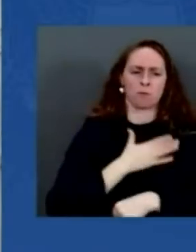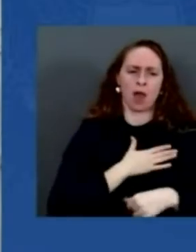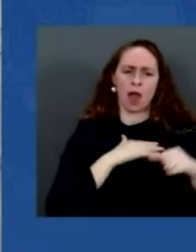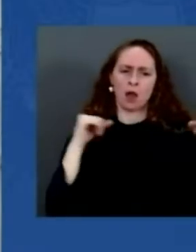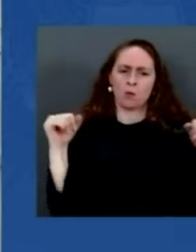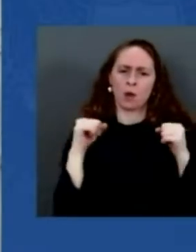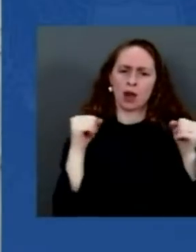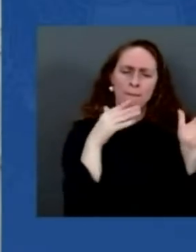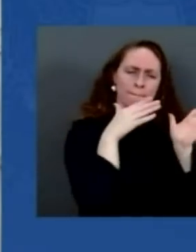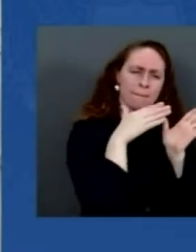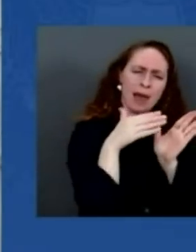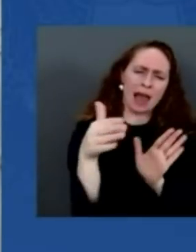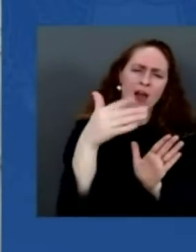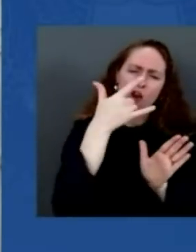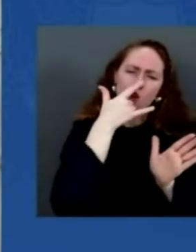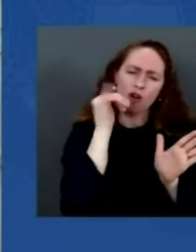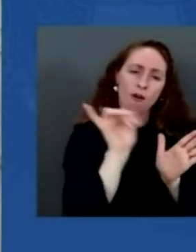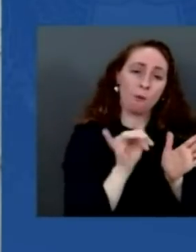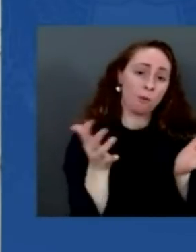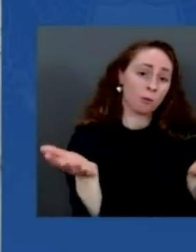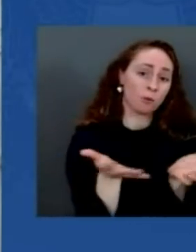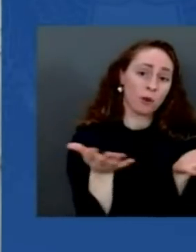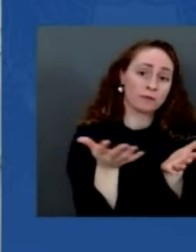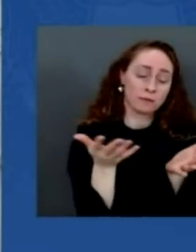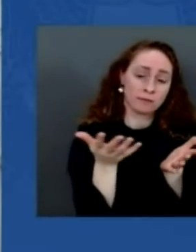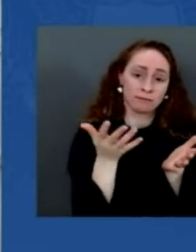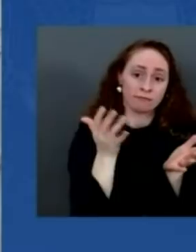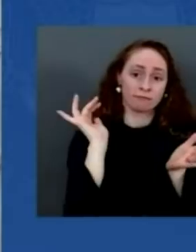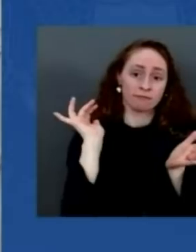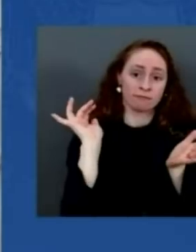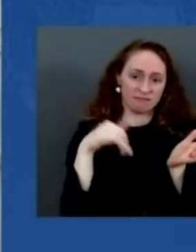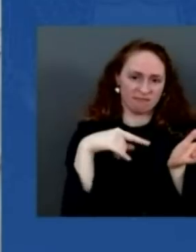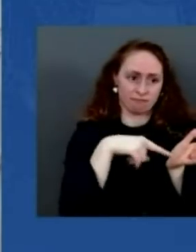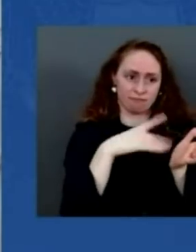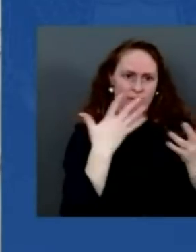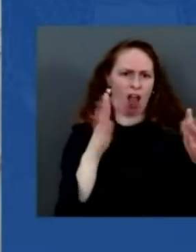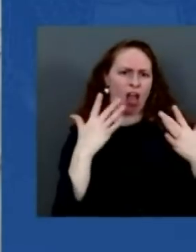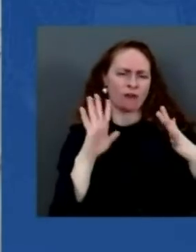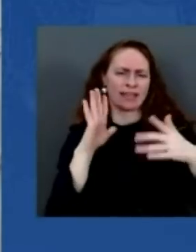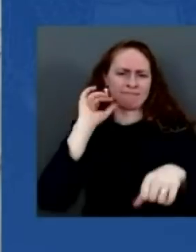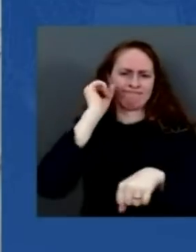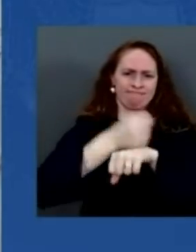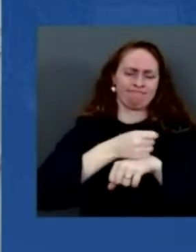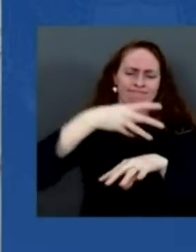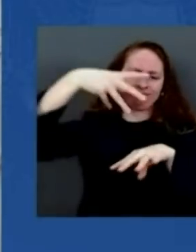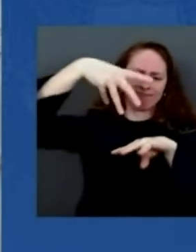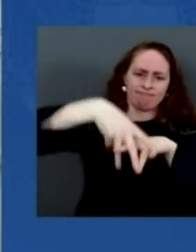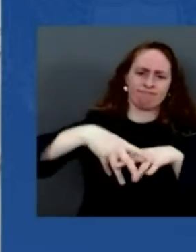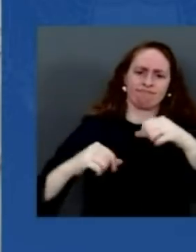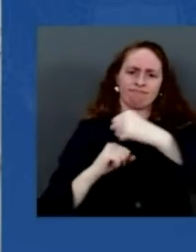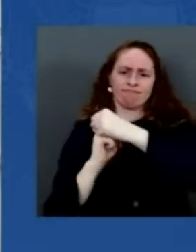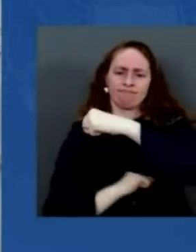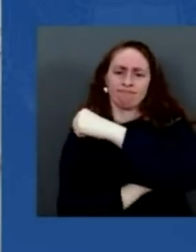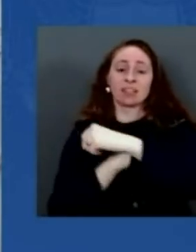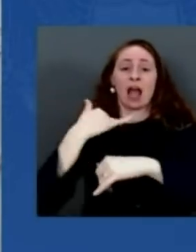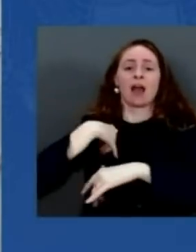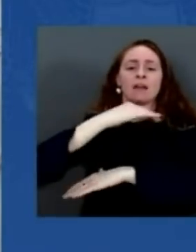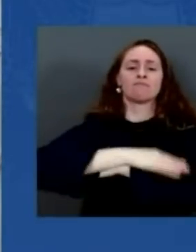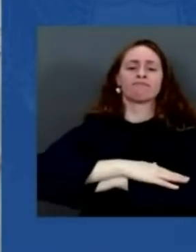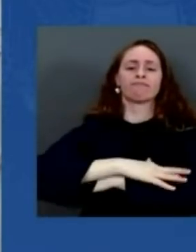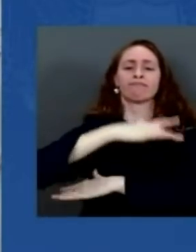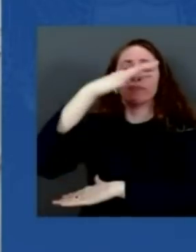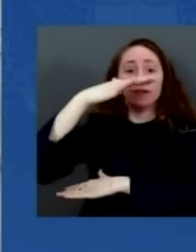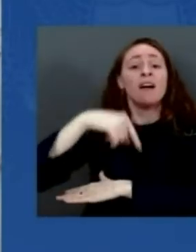podría ser potencialmente peligrosa para quienes no están vacunados las declaraciones o estas declaraciones